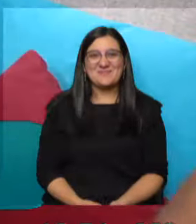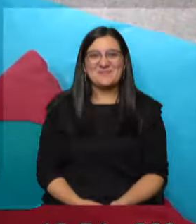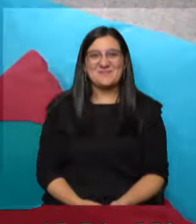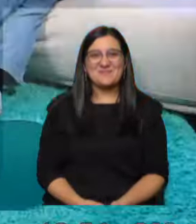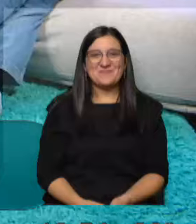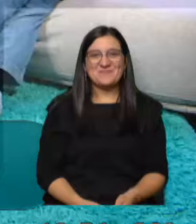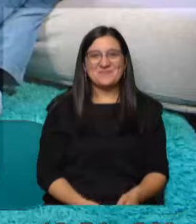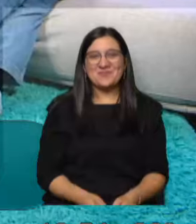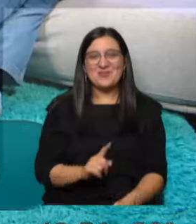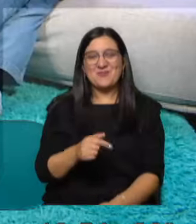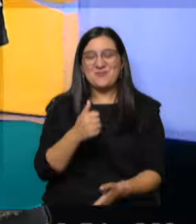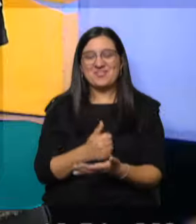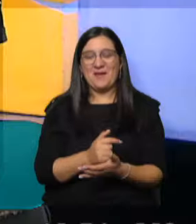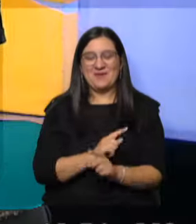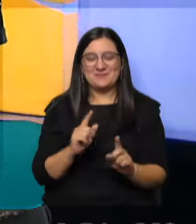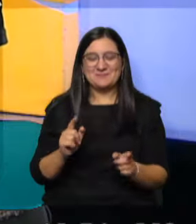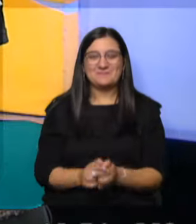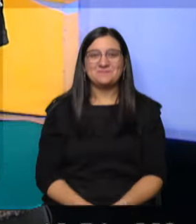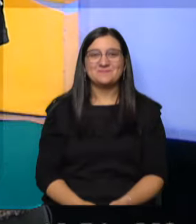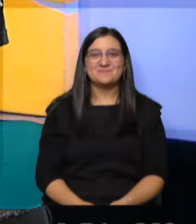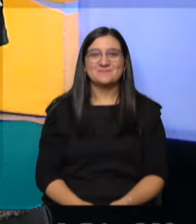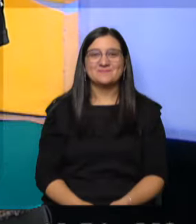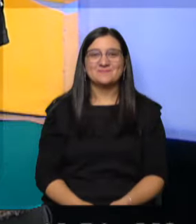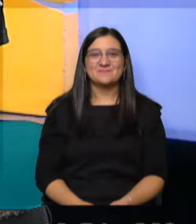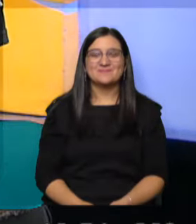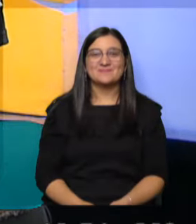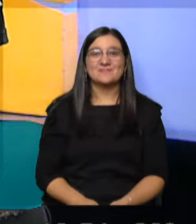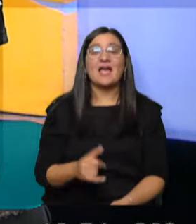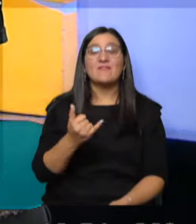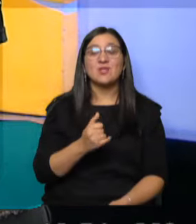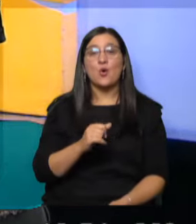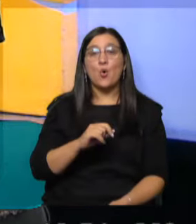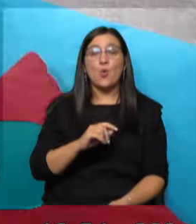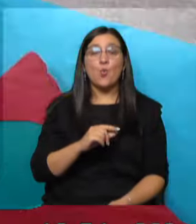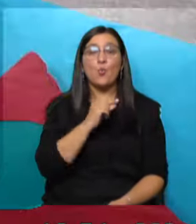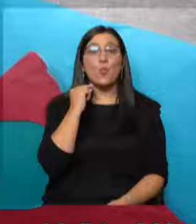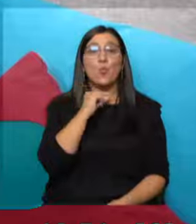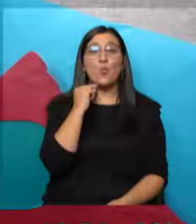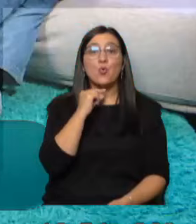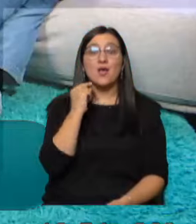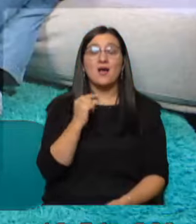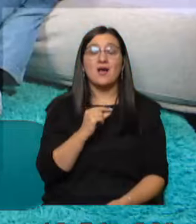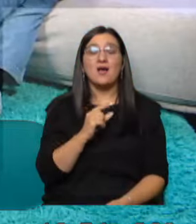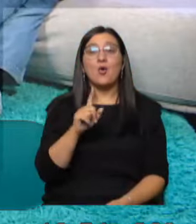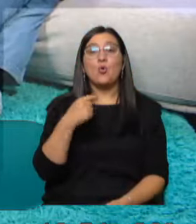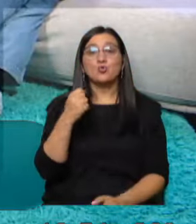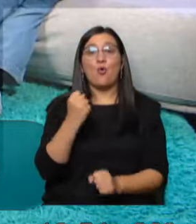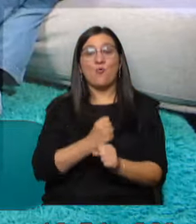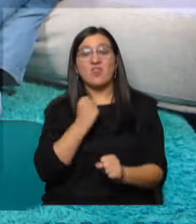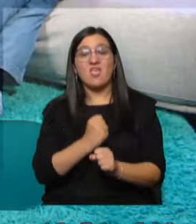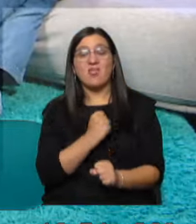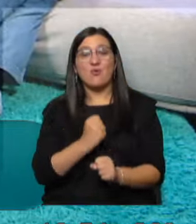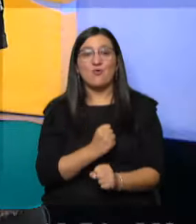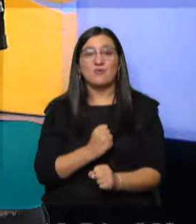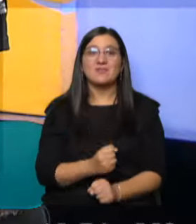No estaba Condorito en esa época. Estaba el cura, estaba el obrero. Ay, me muero. Te veo de cura vos, Fito. ¿De cura? Sí.